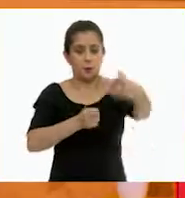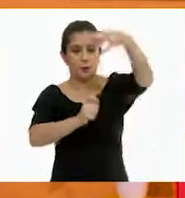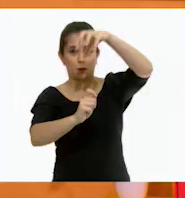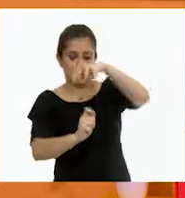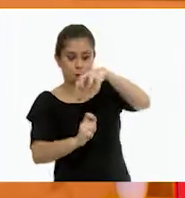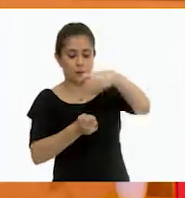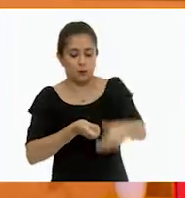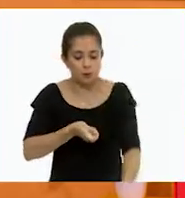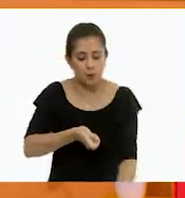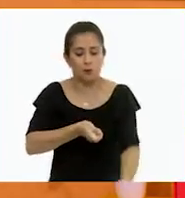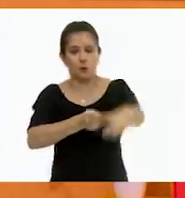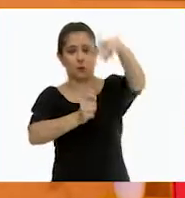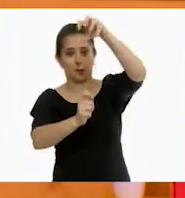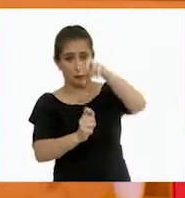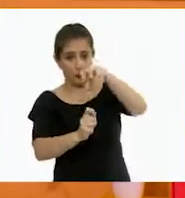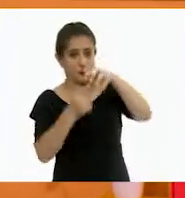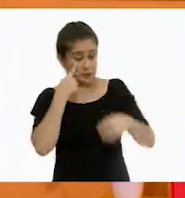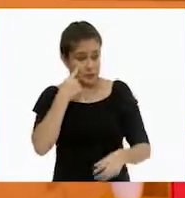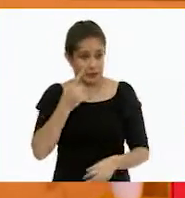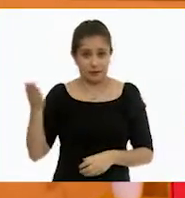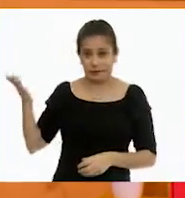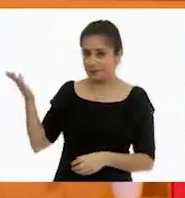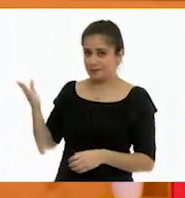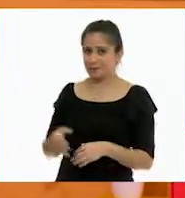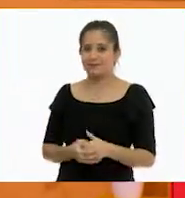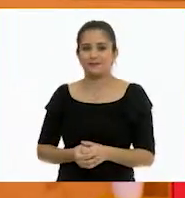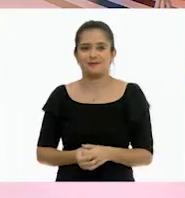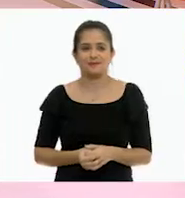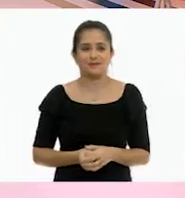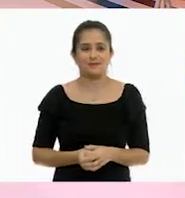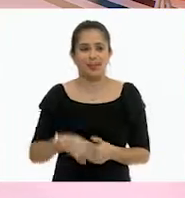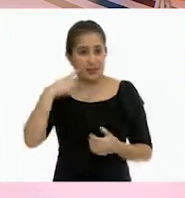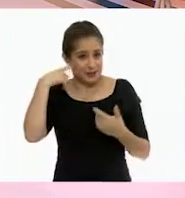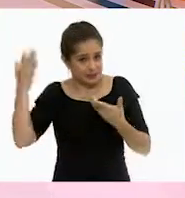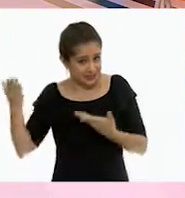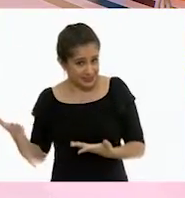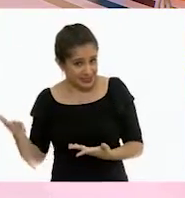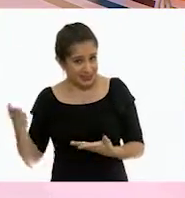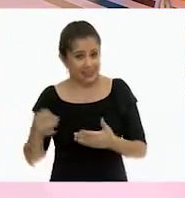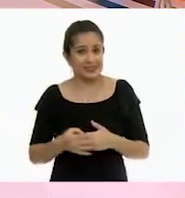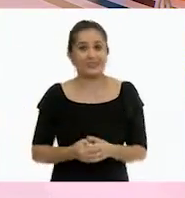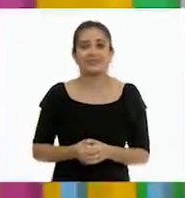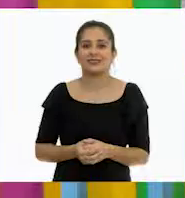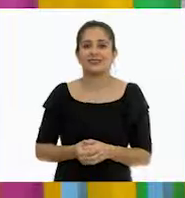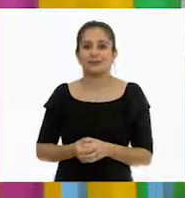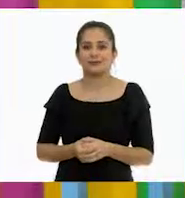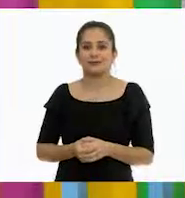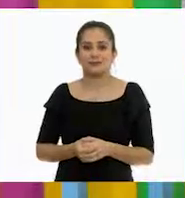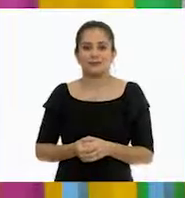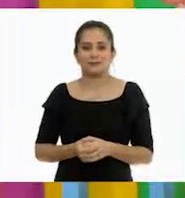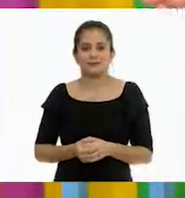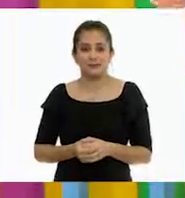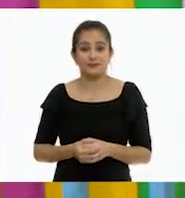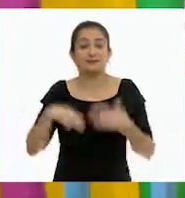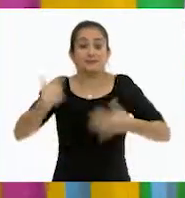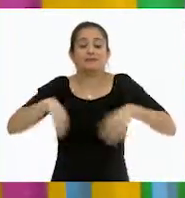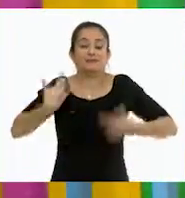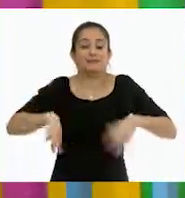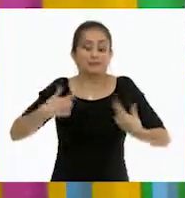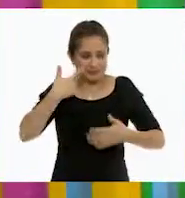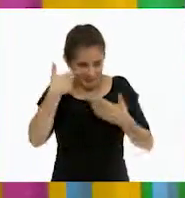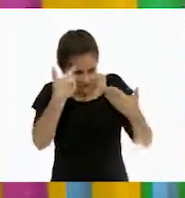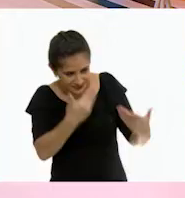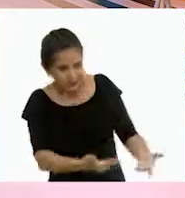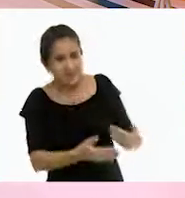caiga en el palito. Fíjate. Fíjate cómo no me sale. ¡Ay, caray! ¡Ah, mira! ¿Ya